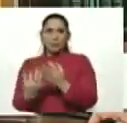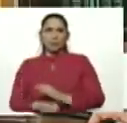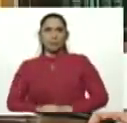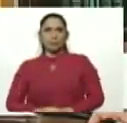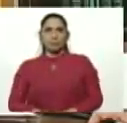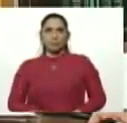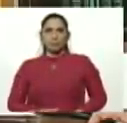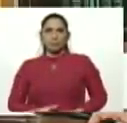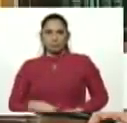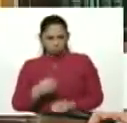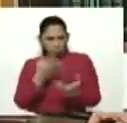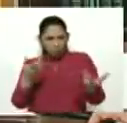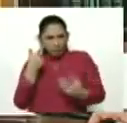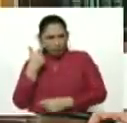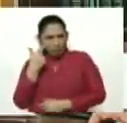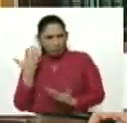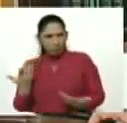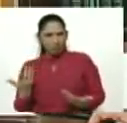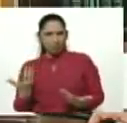¿Ustedes se dan cuenta?